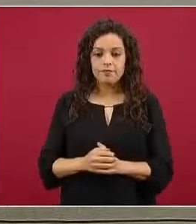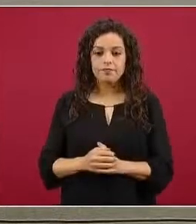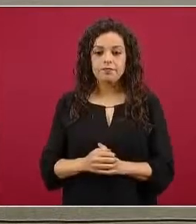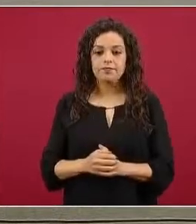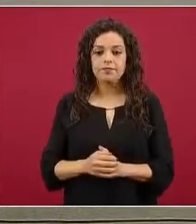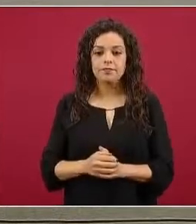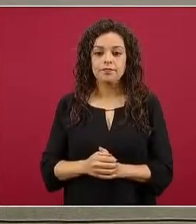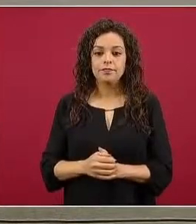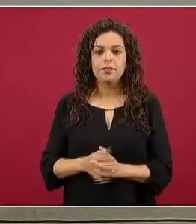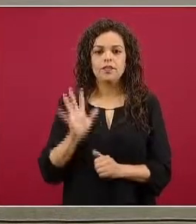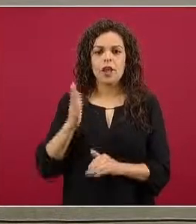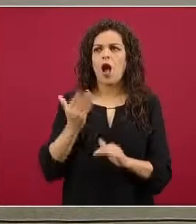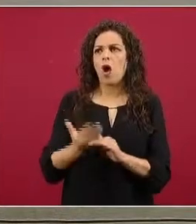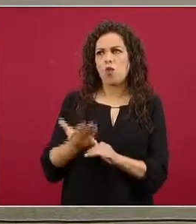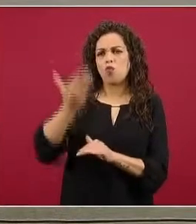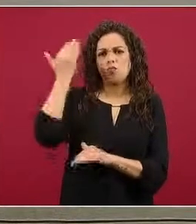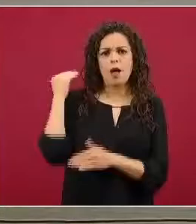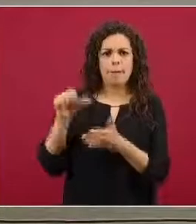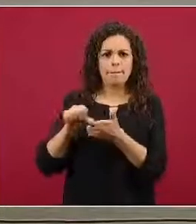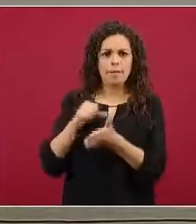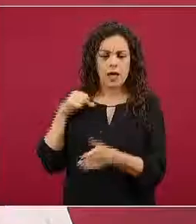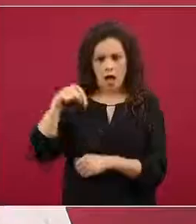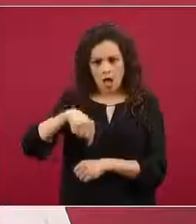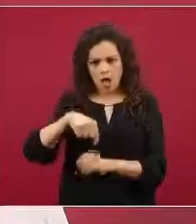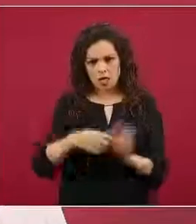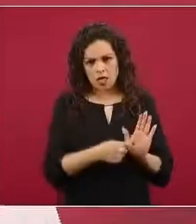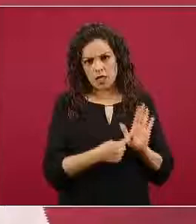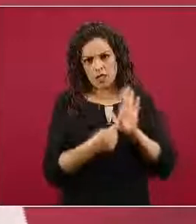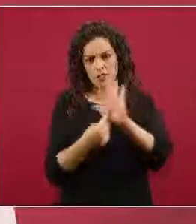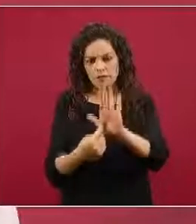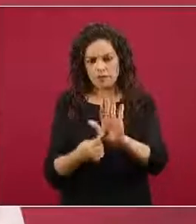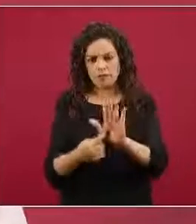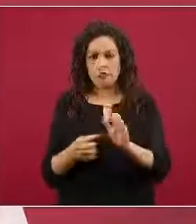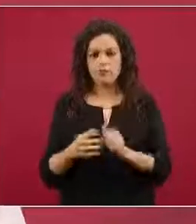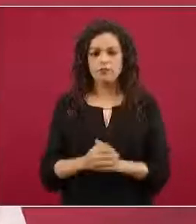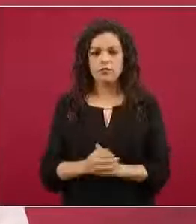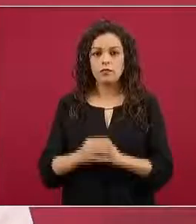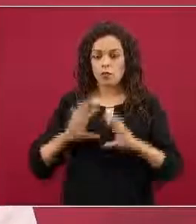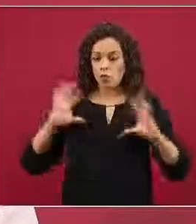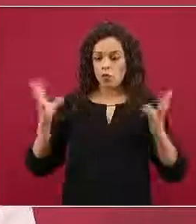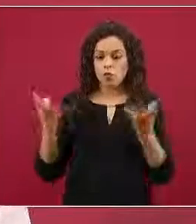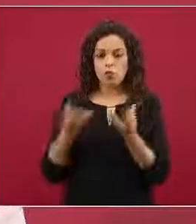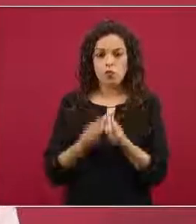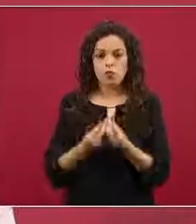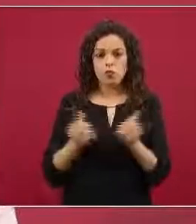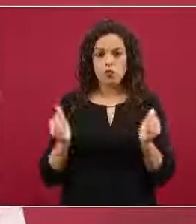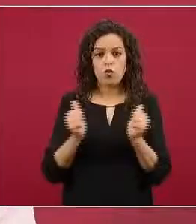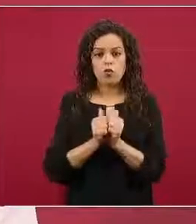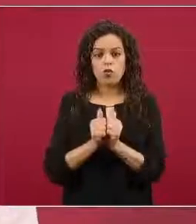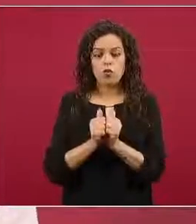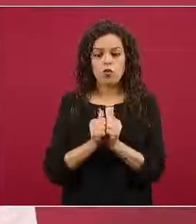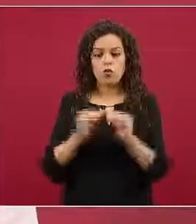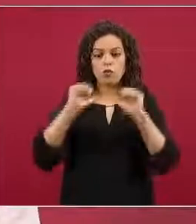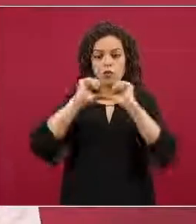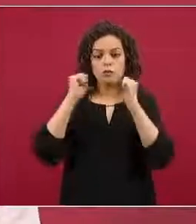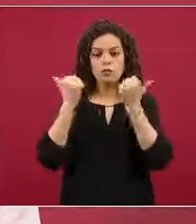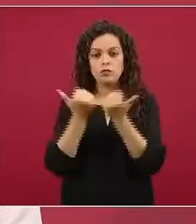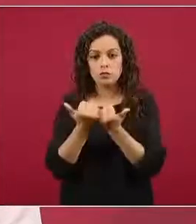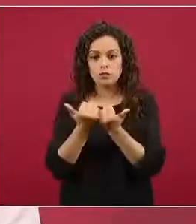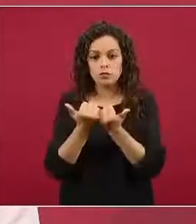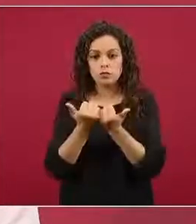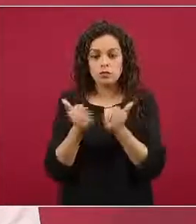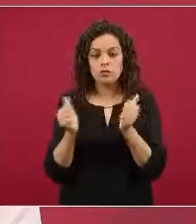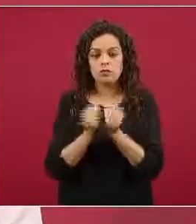que presentamos ya hace varios meses y que redactamos en conjunto con la sociedad civil organizada de